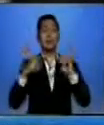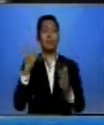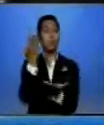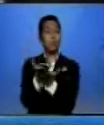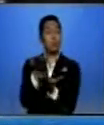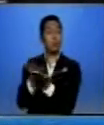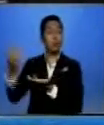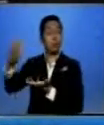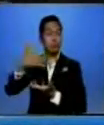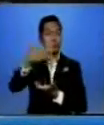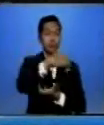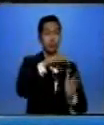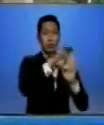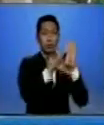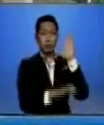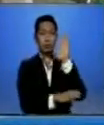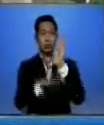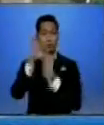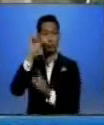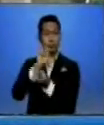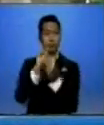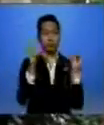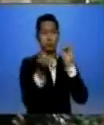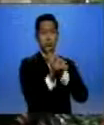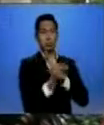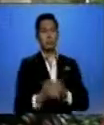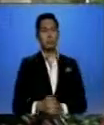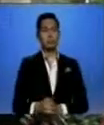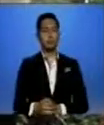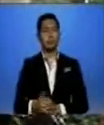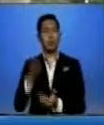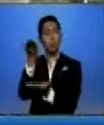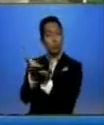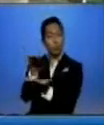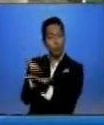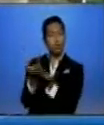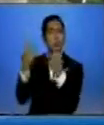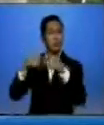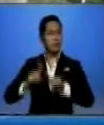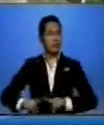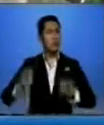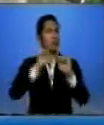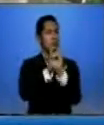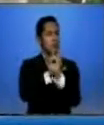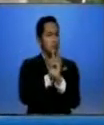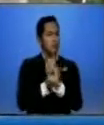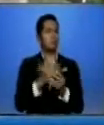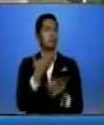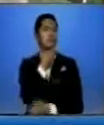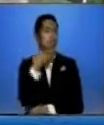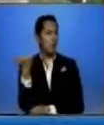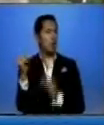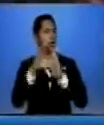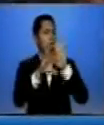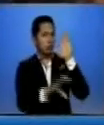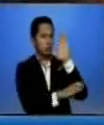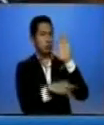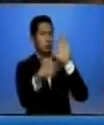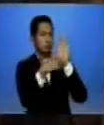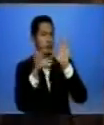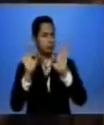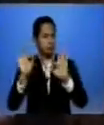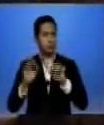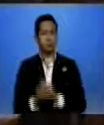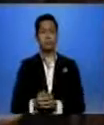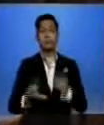para nuevas enmiendas constitucionales. Son planteamientos de colectivos e inclusive de instituciones para mejorar el texto constitucional. Sobre las